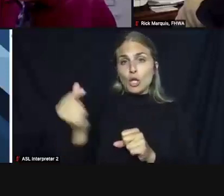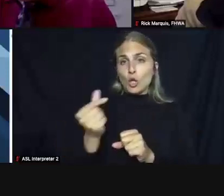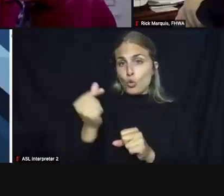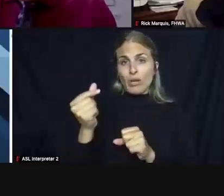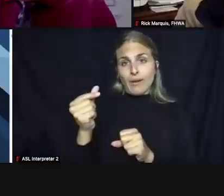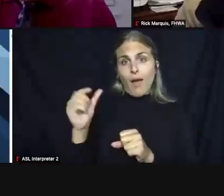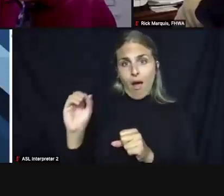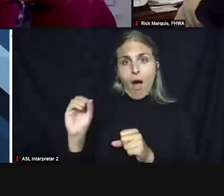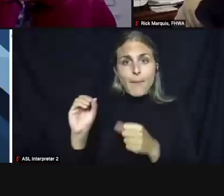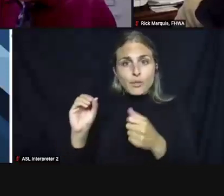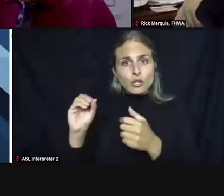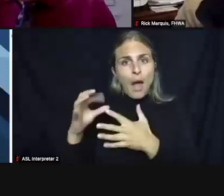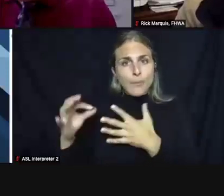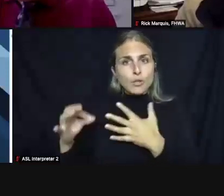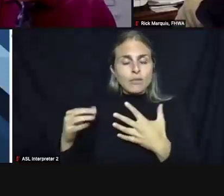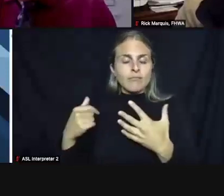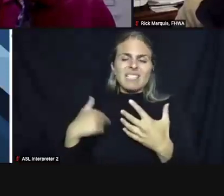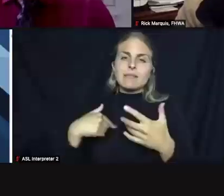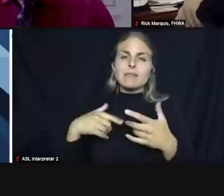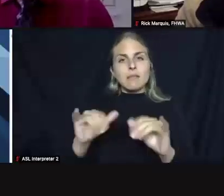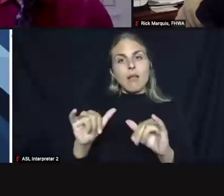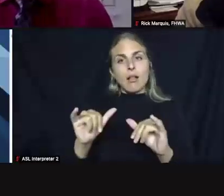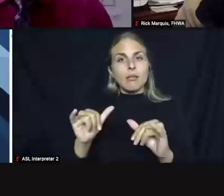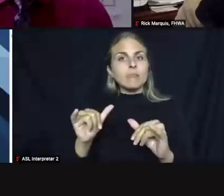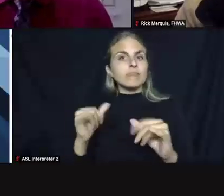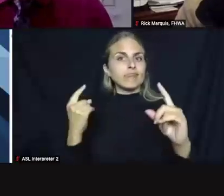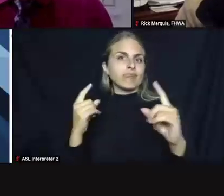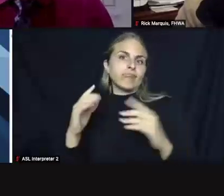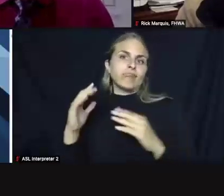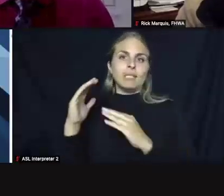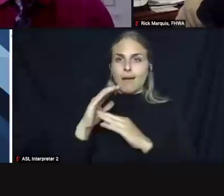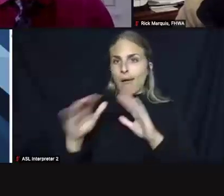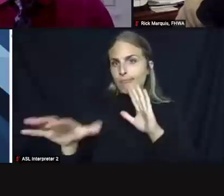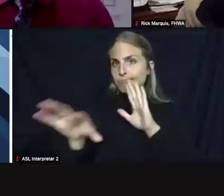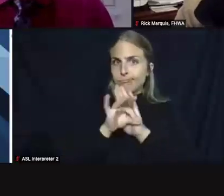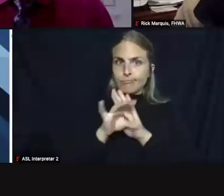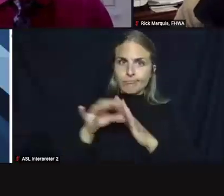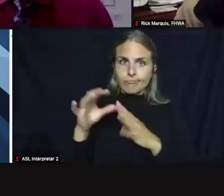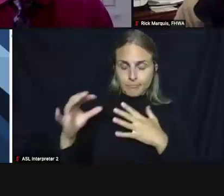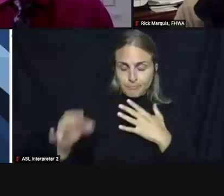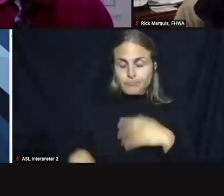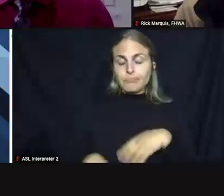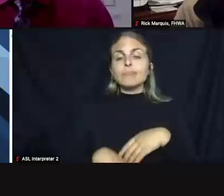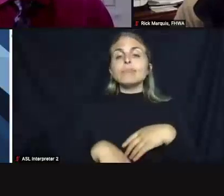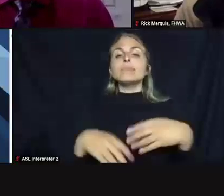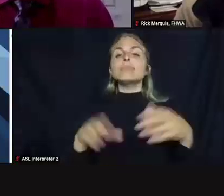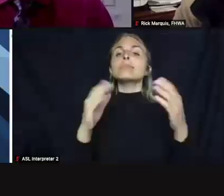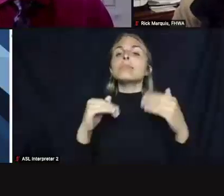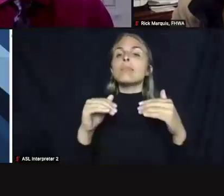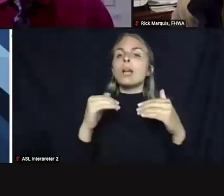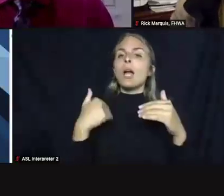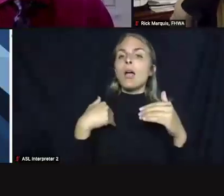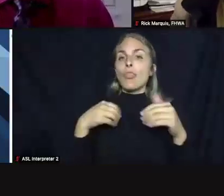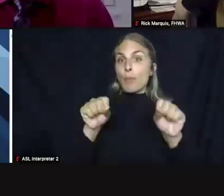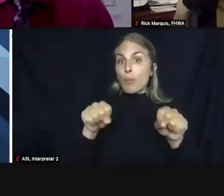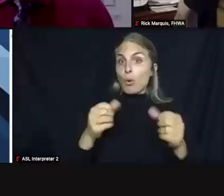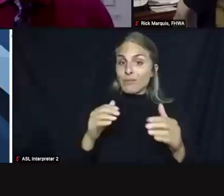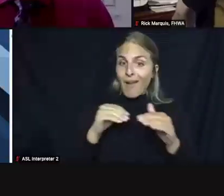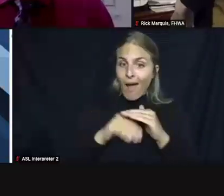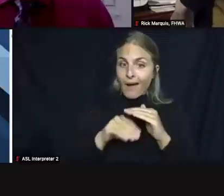red comunitaria va a ser una vía principal y si eso va a ser algo deseado. También quisiera ver un plan